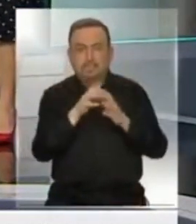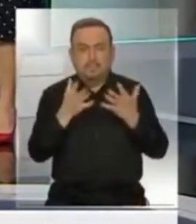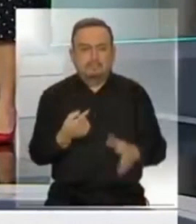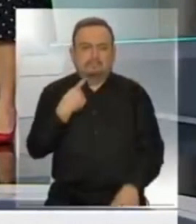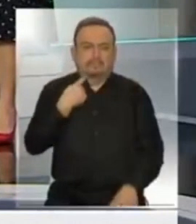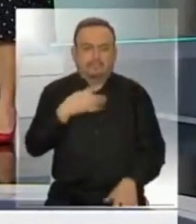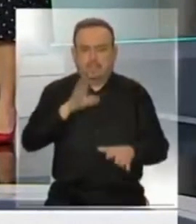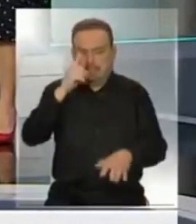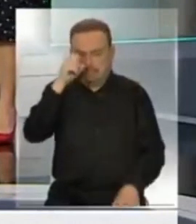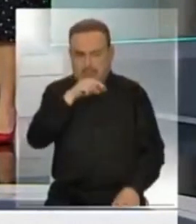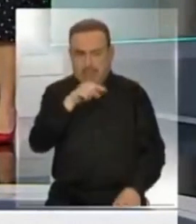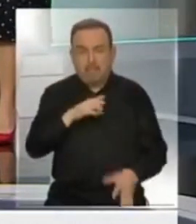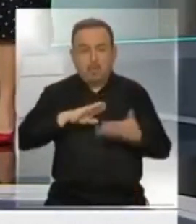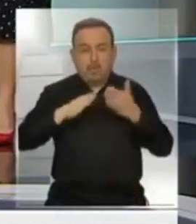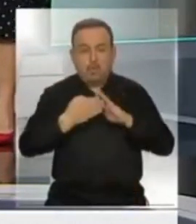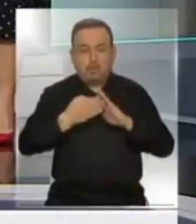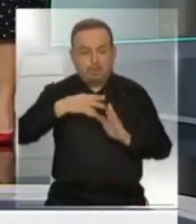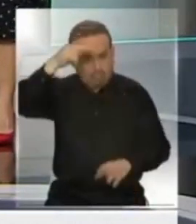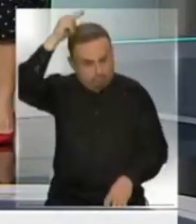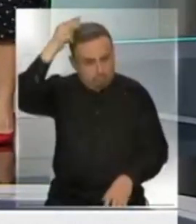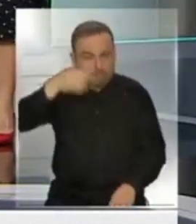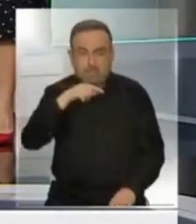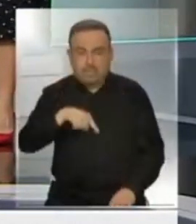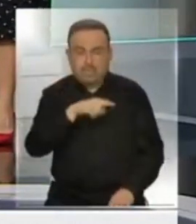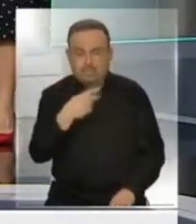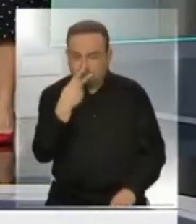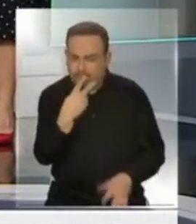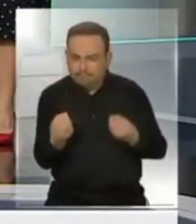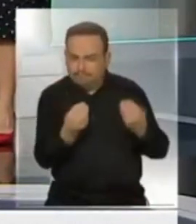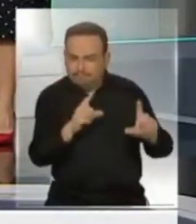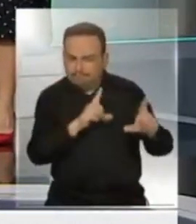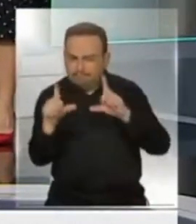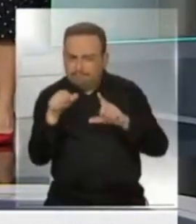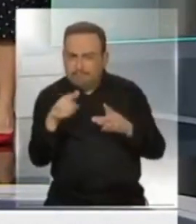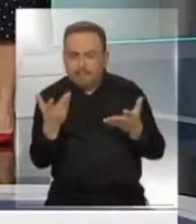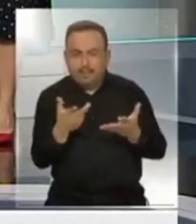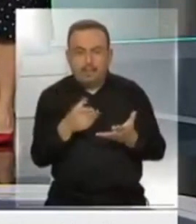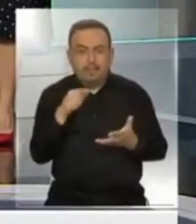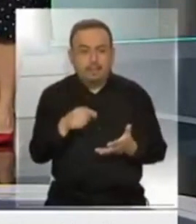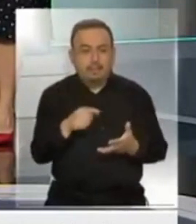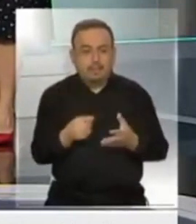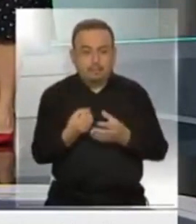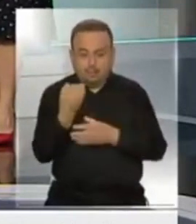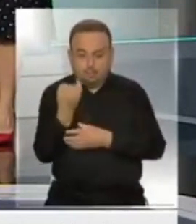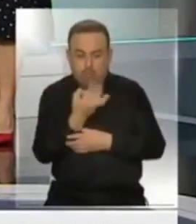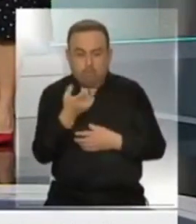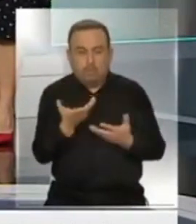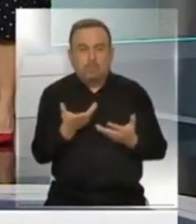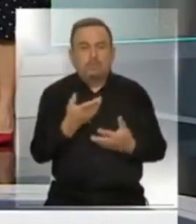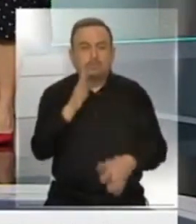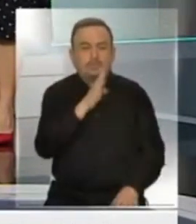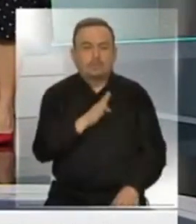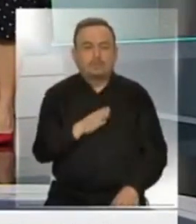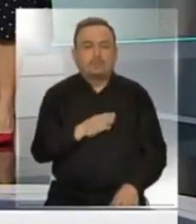se acercaran a personas que iban a deforestar, y parece que el virus llegó de esa manera. Es tan, pero